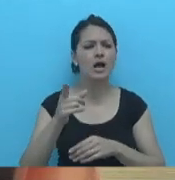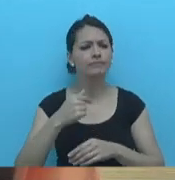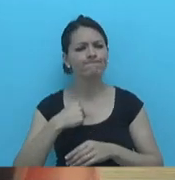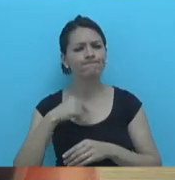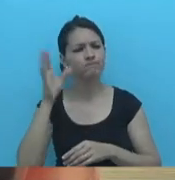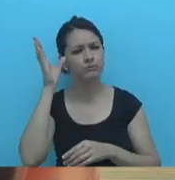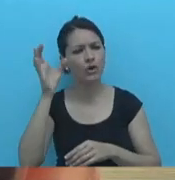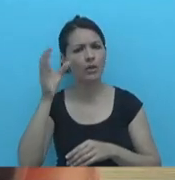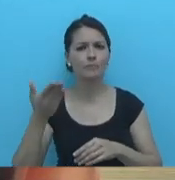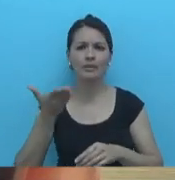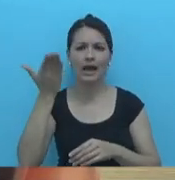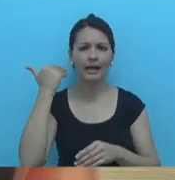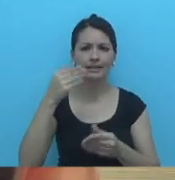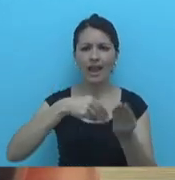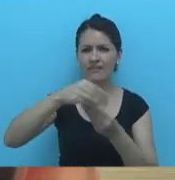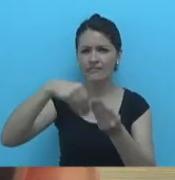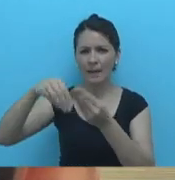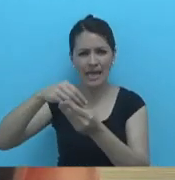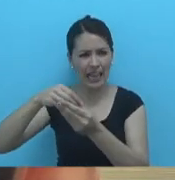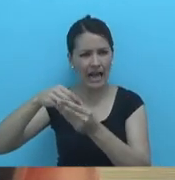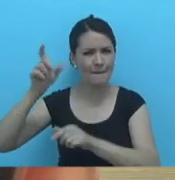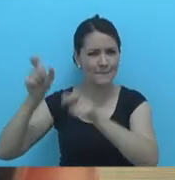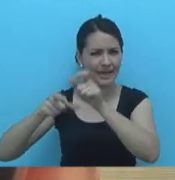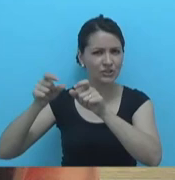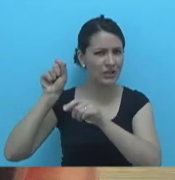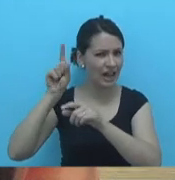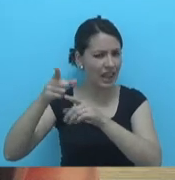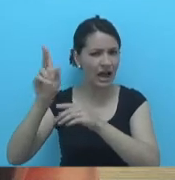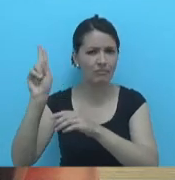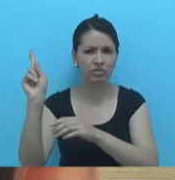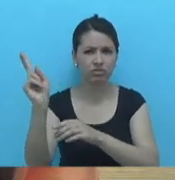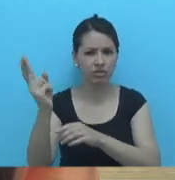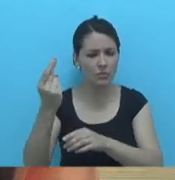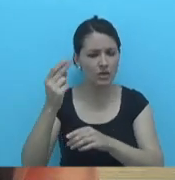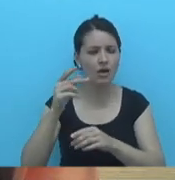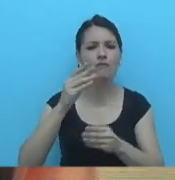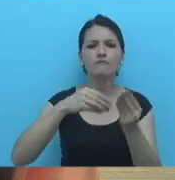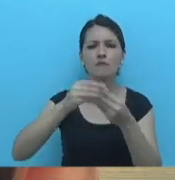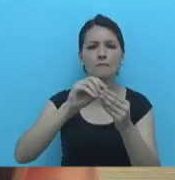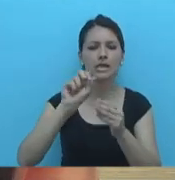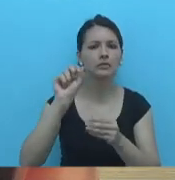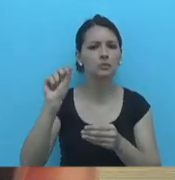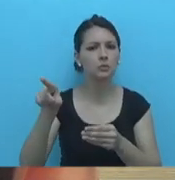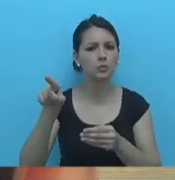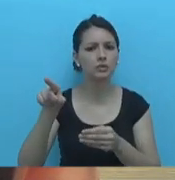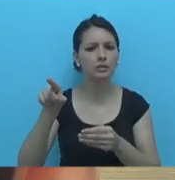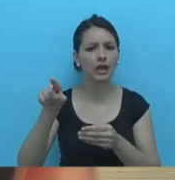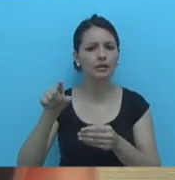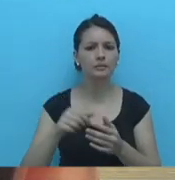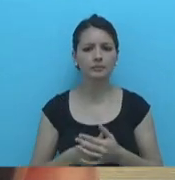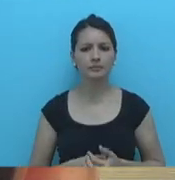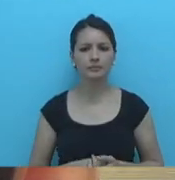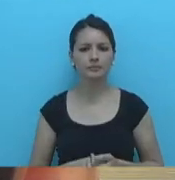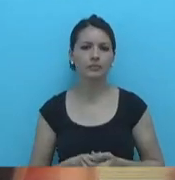los familiares de las víctimas de Calle Salta, de la tragedia de Calle Salta, habían bueno, puesto en conocimiento